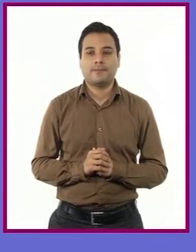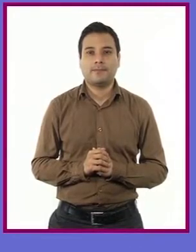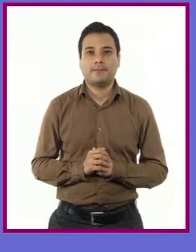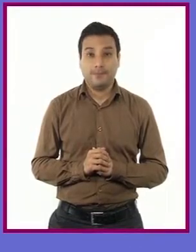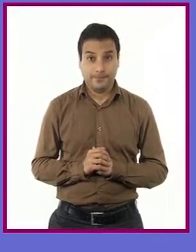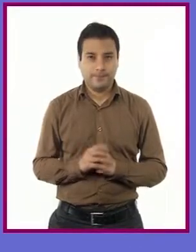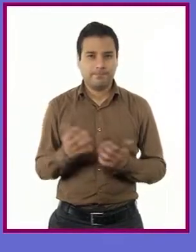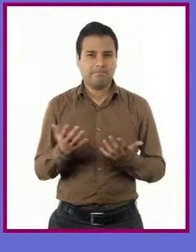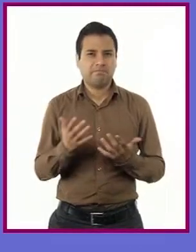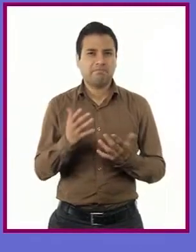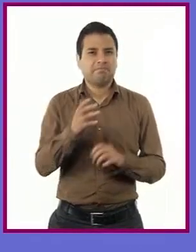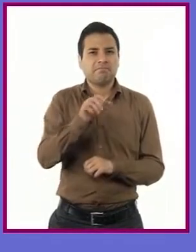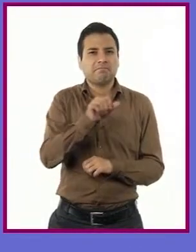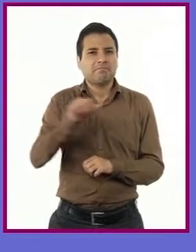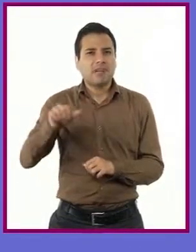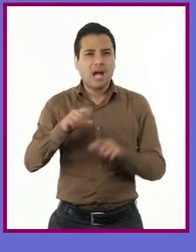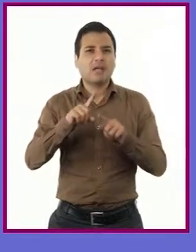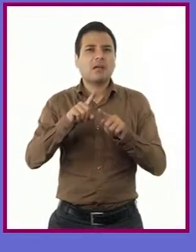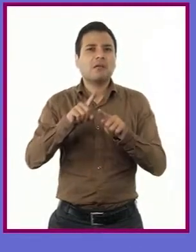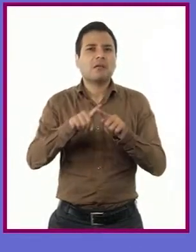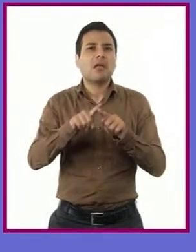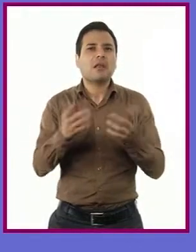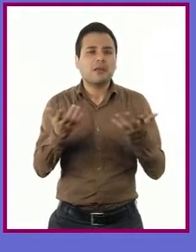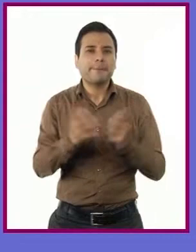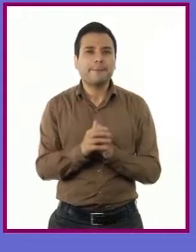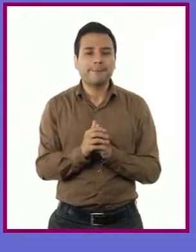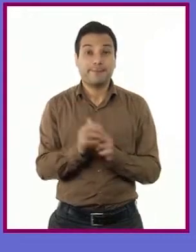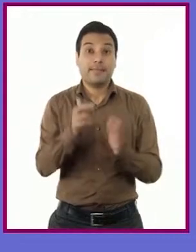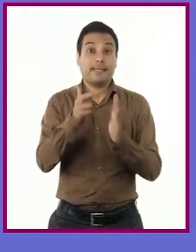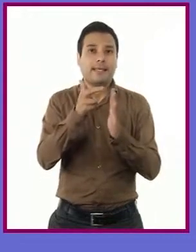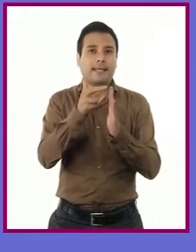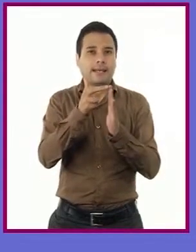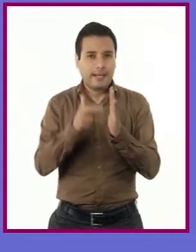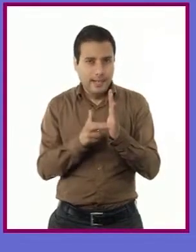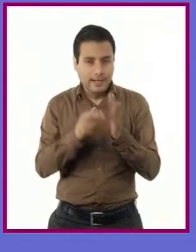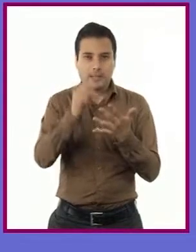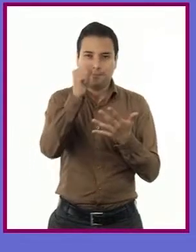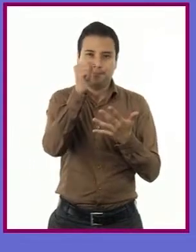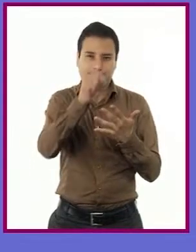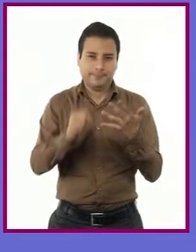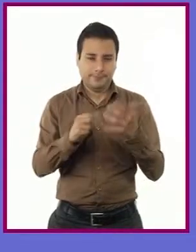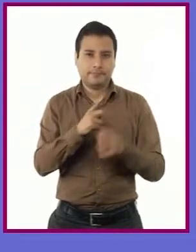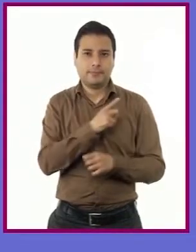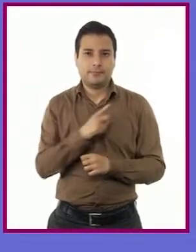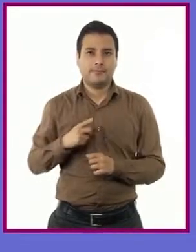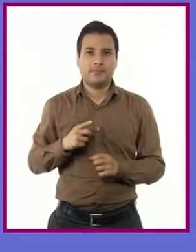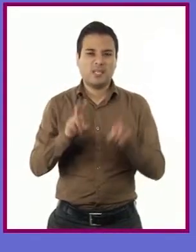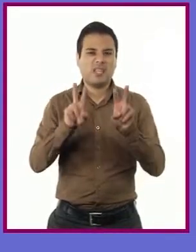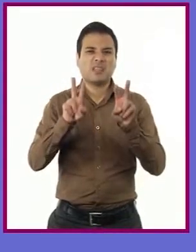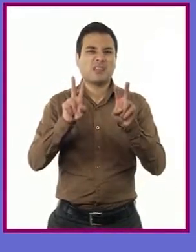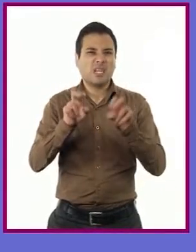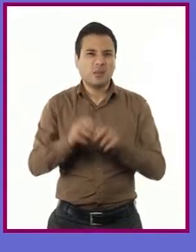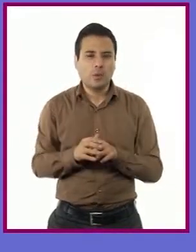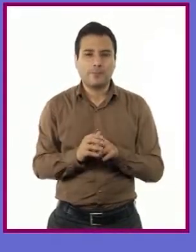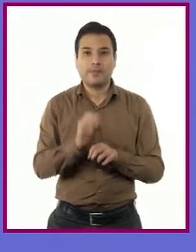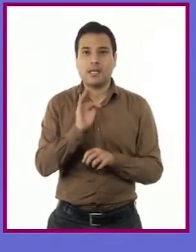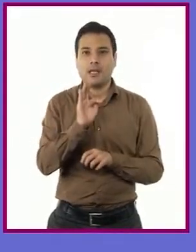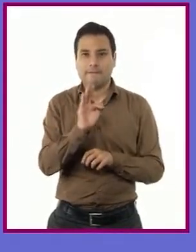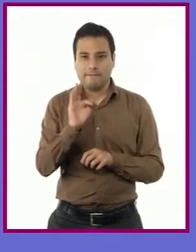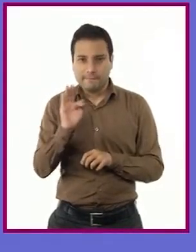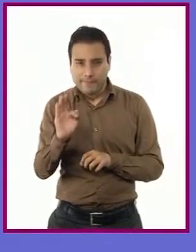¿A quién va dirigido? Mi reglamento debe de contener lo que es el título, la vigencia, los apartados y las